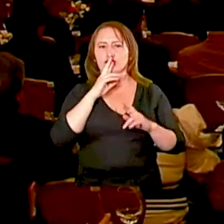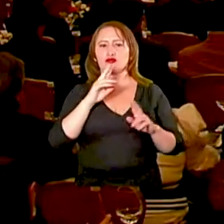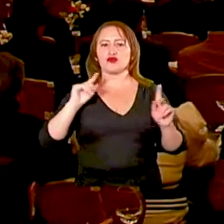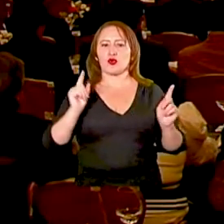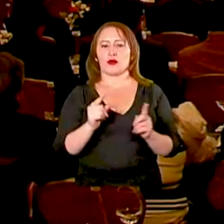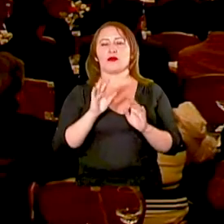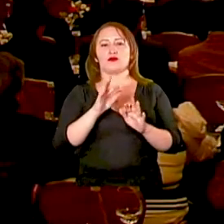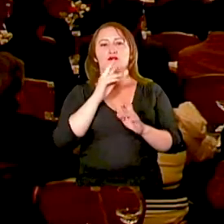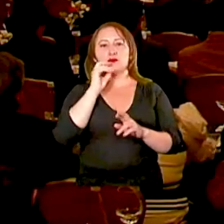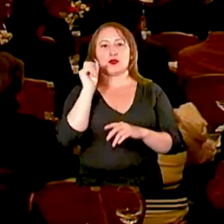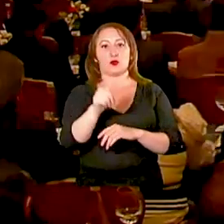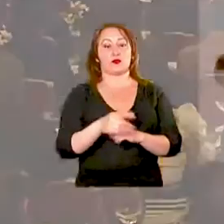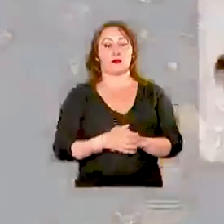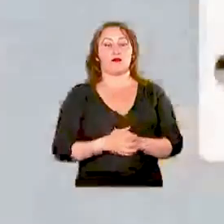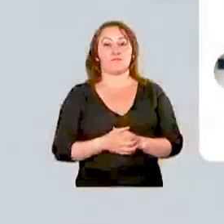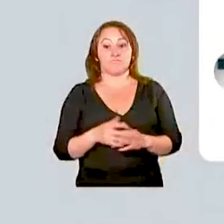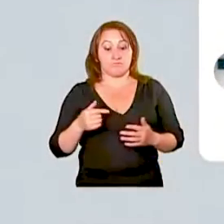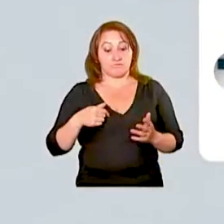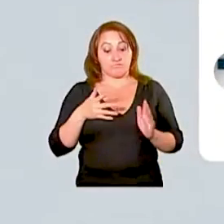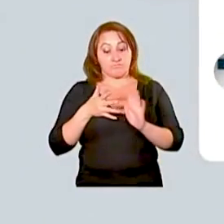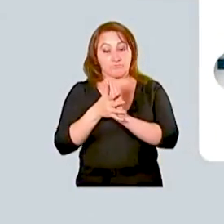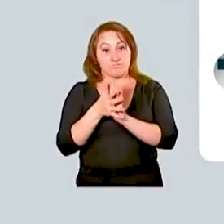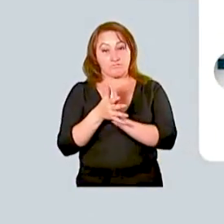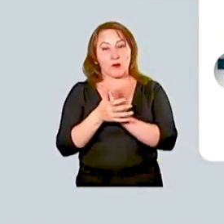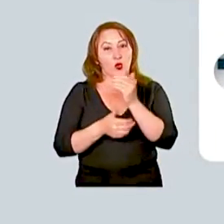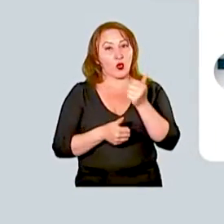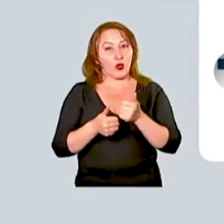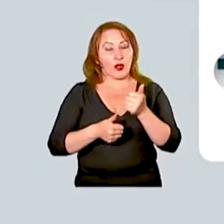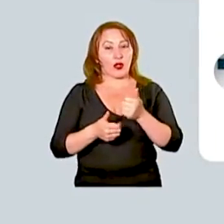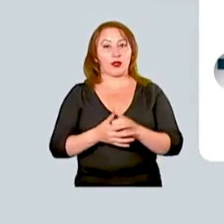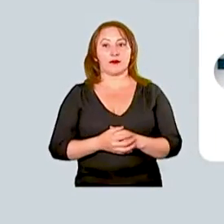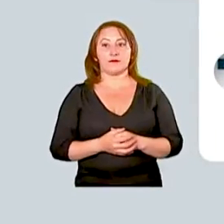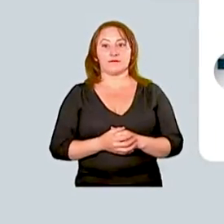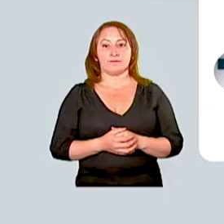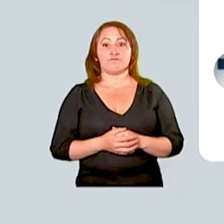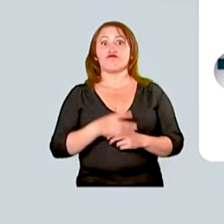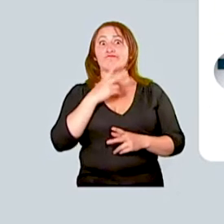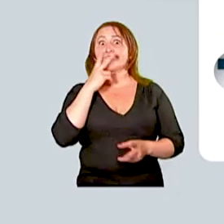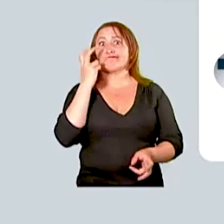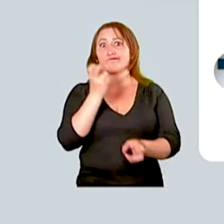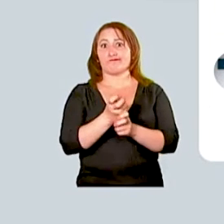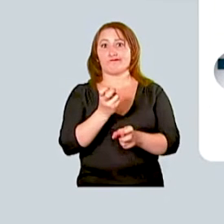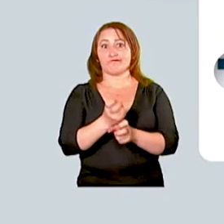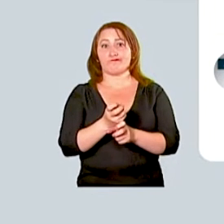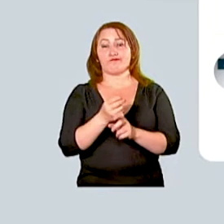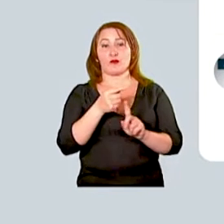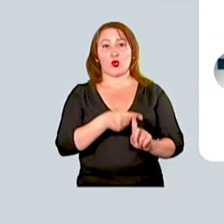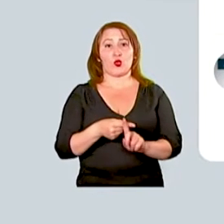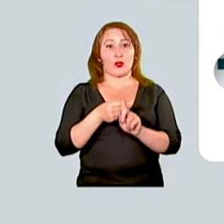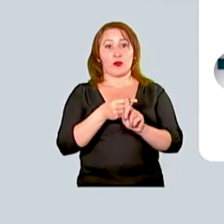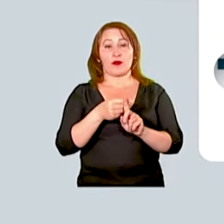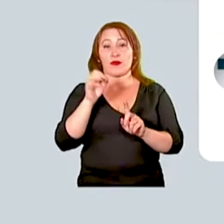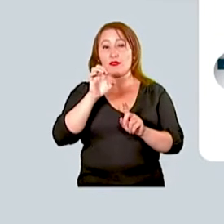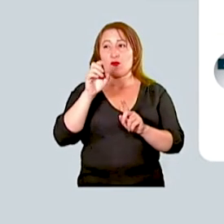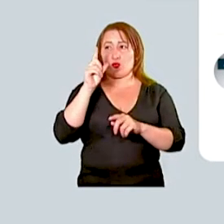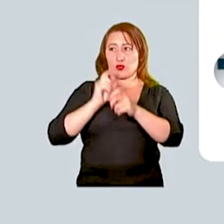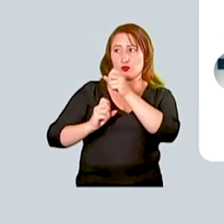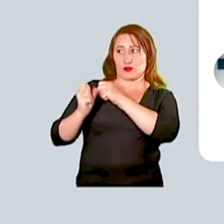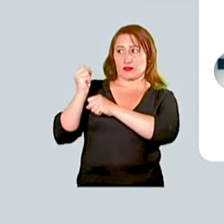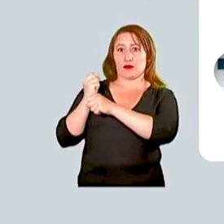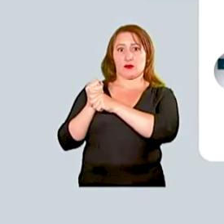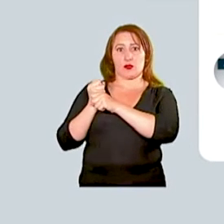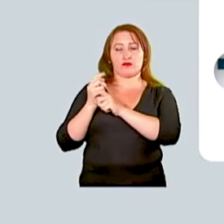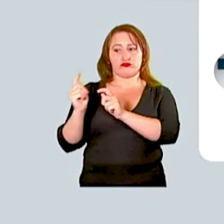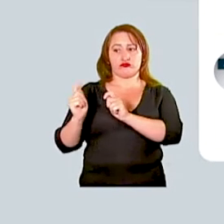completa a la pregunta. Simplemente puedo decirles que fue muy difícil para la Procuraduría en enero del año pasado, cuando